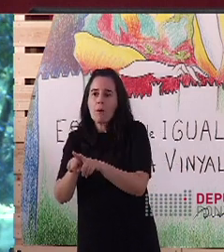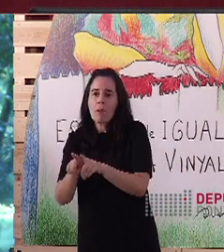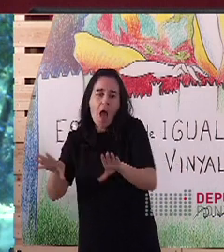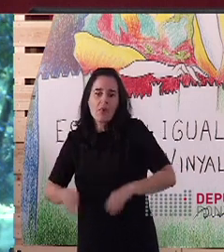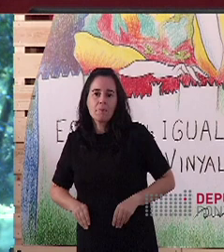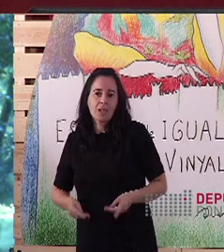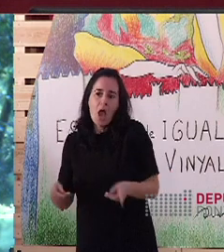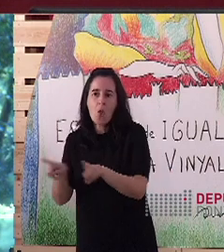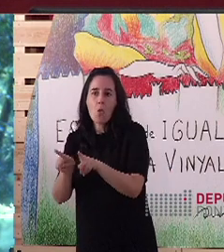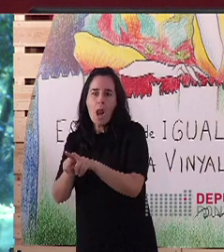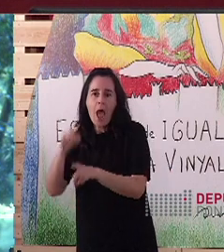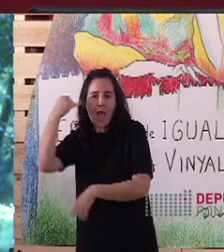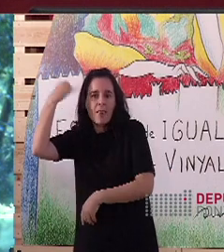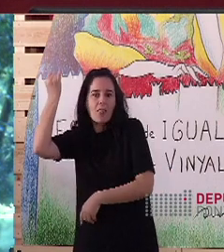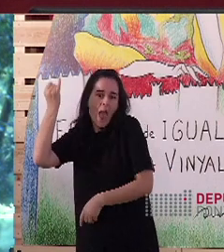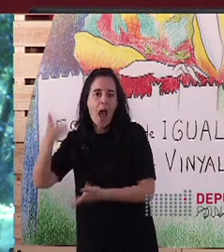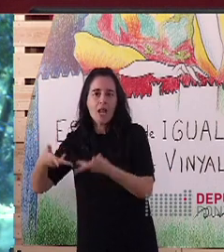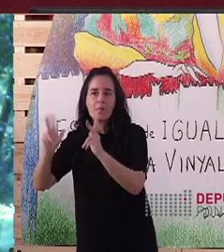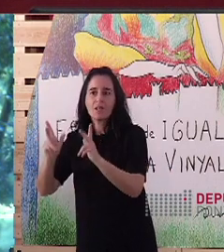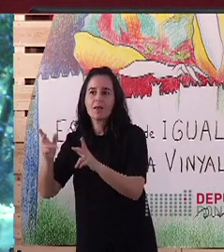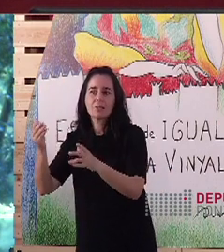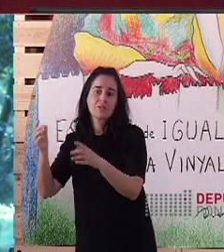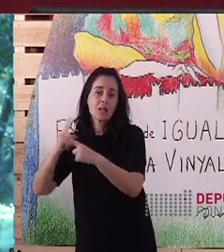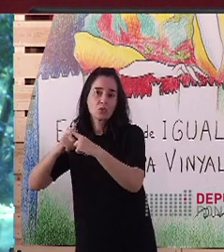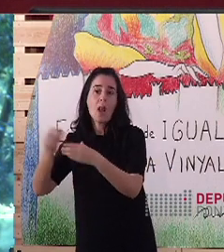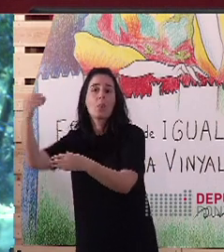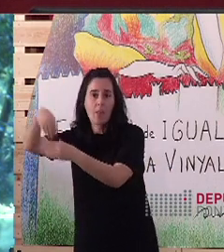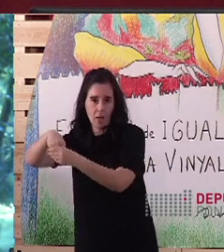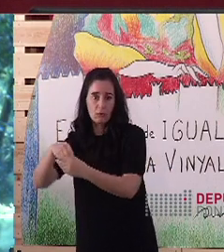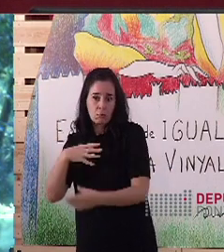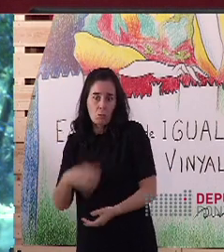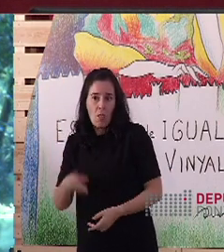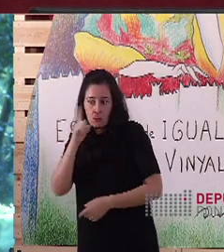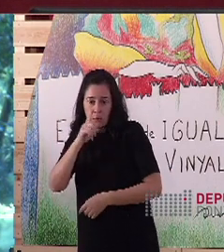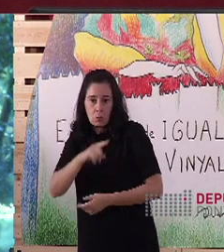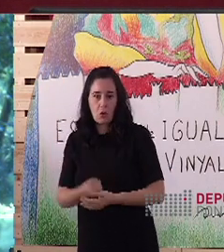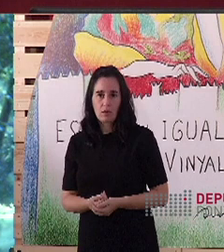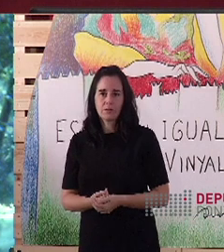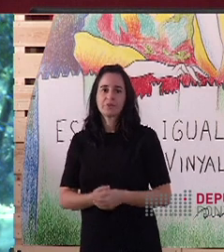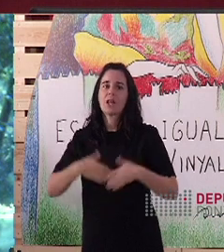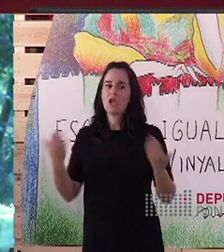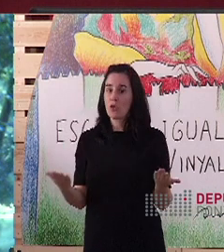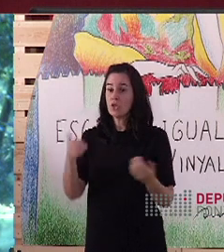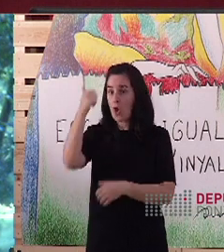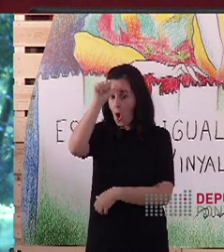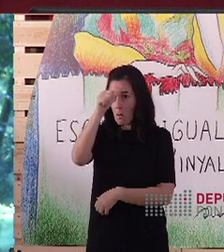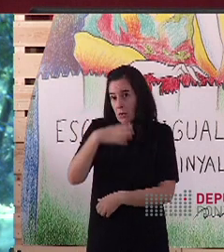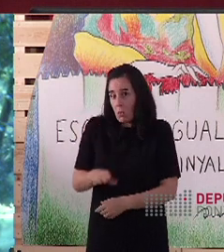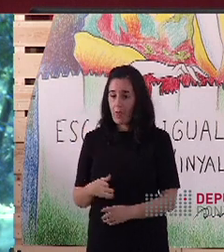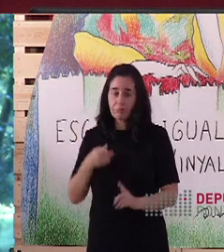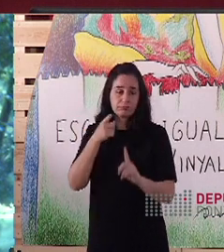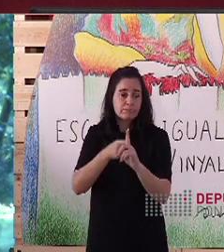esa grandísima idea que es la libertad sexual. Y esto hace posible que los varones puedan acudir a la